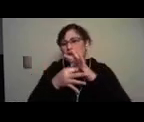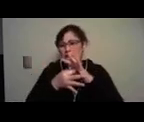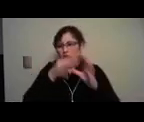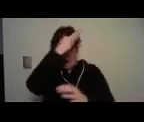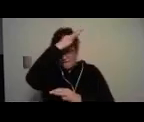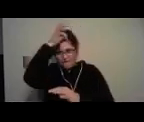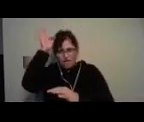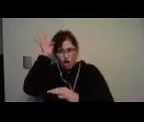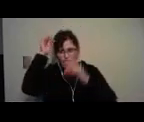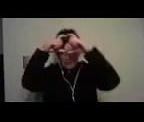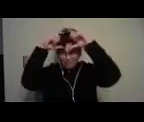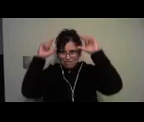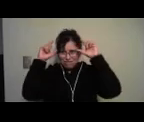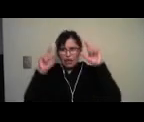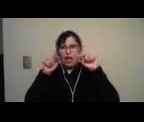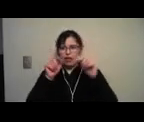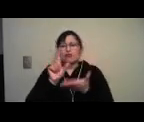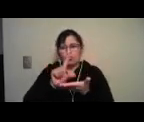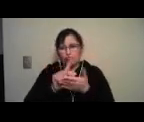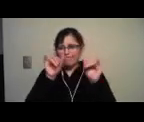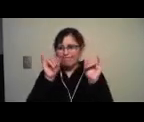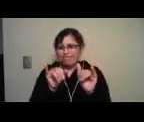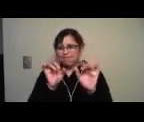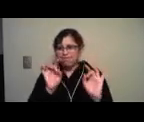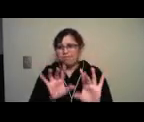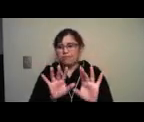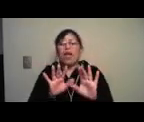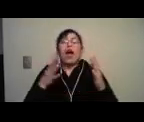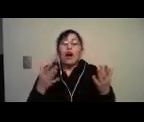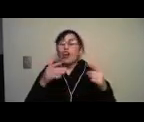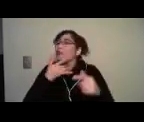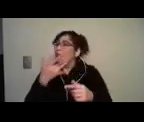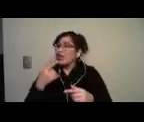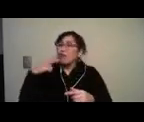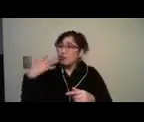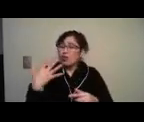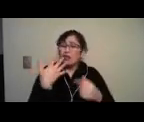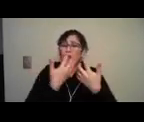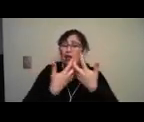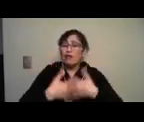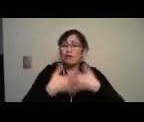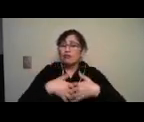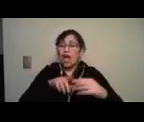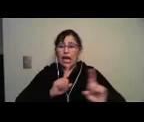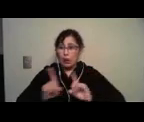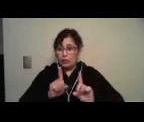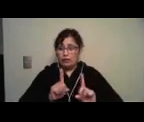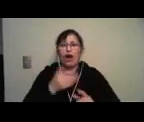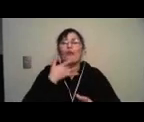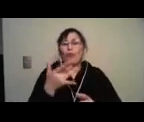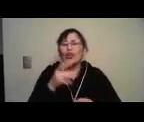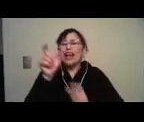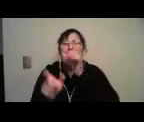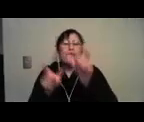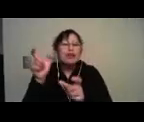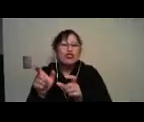Ahora, ¿por qué le doy tanto énfasis a estas funciones ejecutivas? Y es porque también se ven alteradas en las personas que